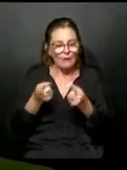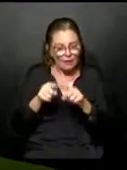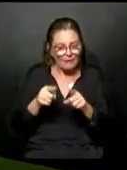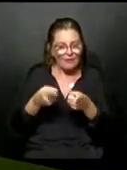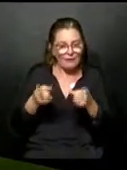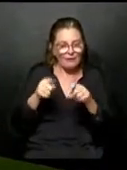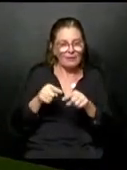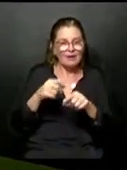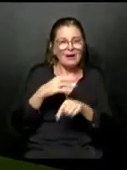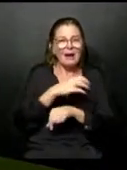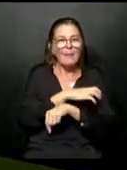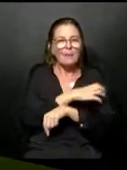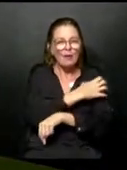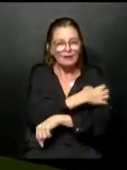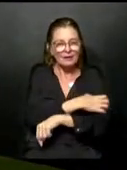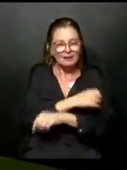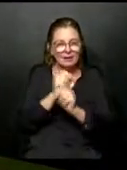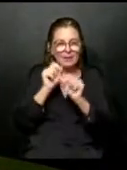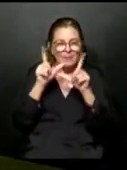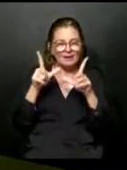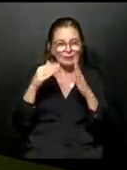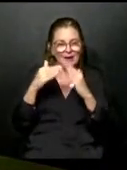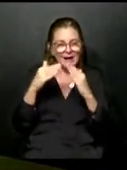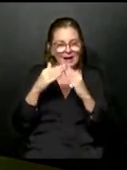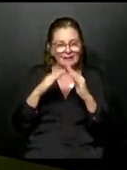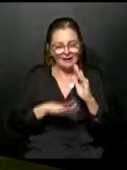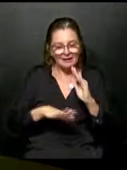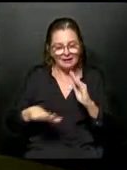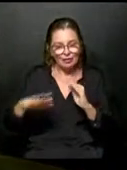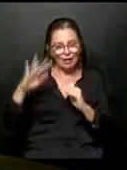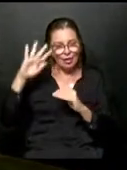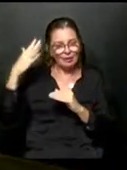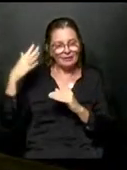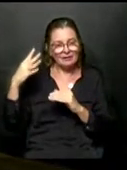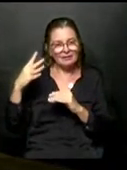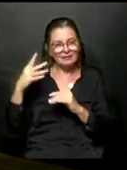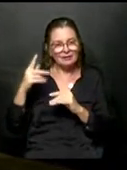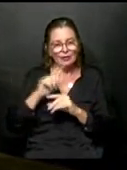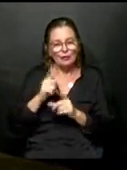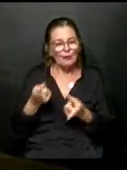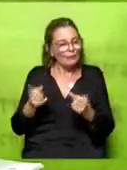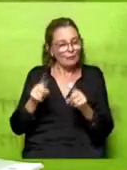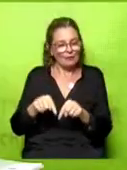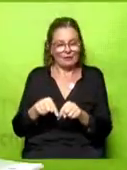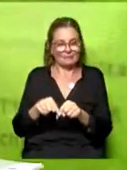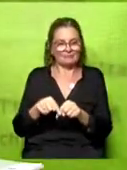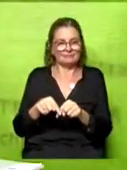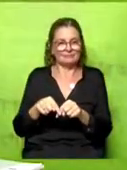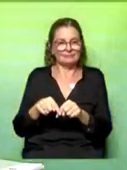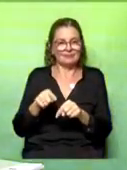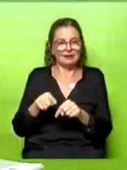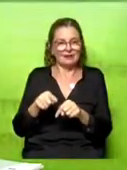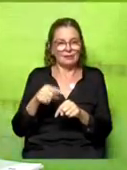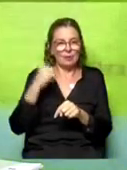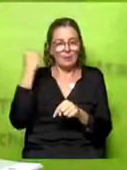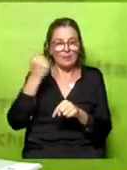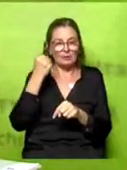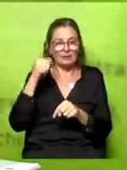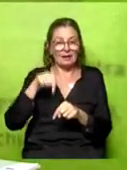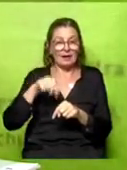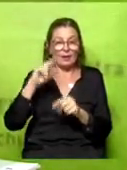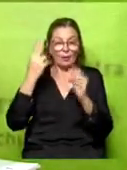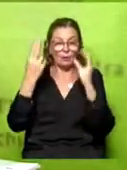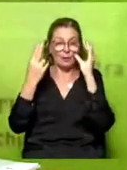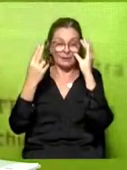la pobreza que impactó en los hogares donde hay niños, niños, adolescentes, no se recupera. Y eso es lo más grave para nuestro país,